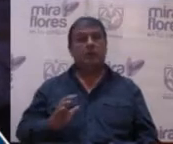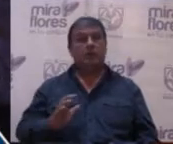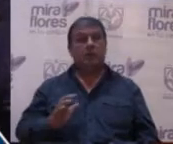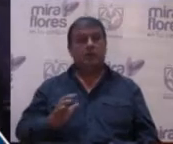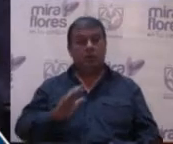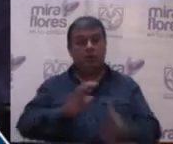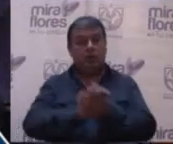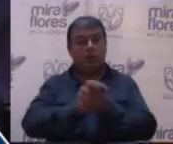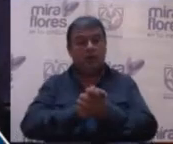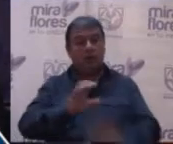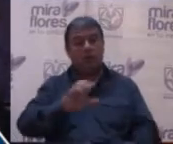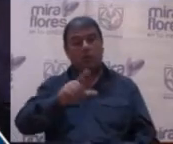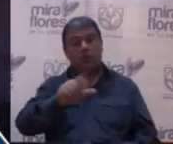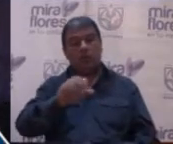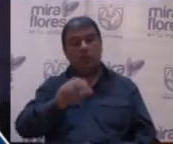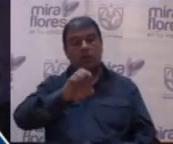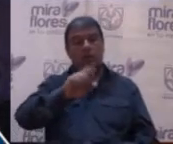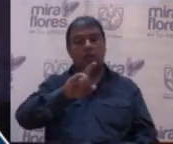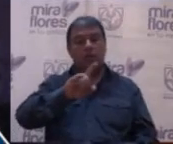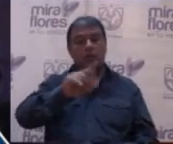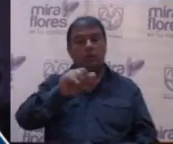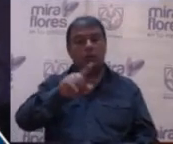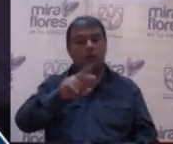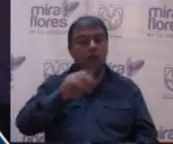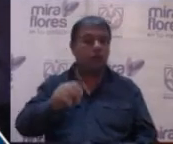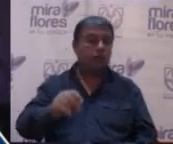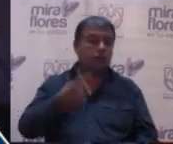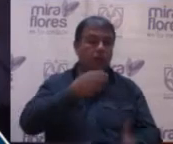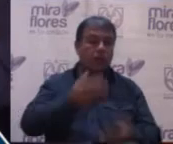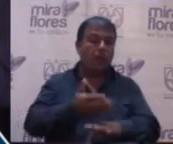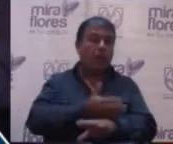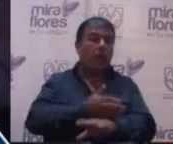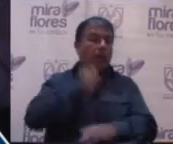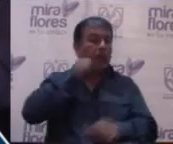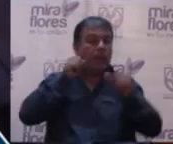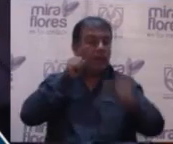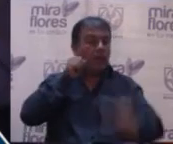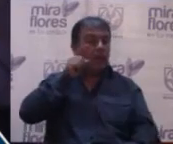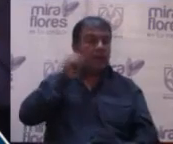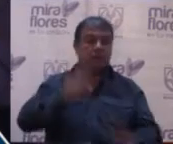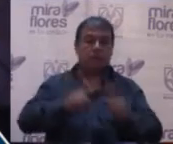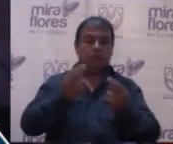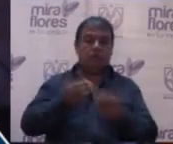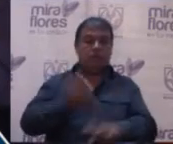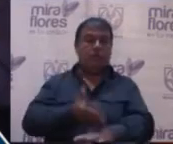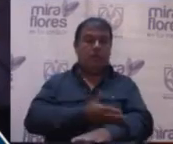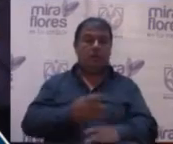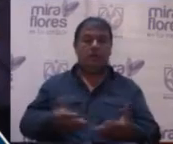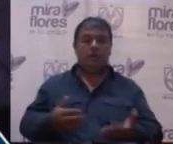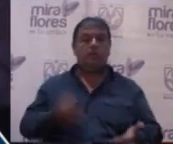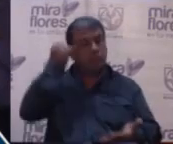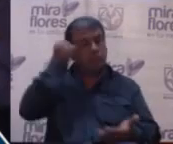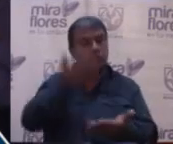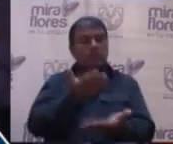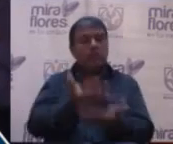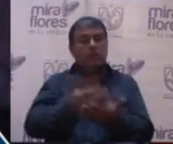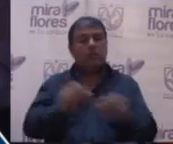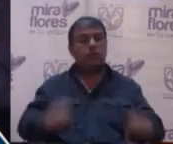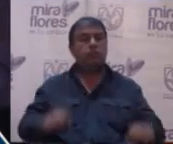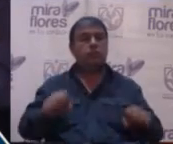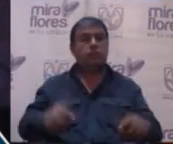Eduardo Abusada, el día de ayer en una reunión previa con Miguel Tuesta, planteó la posibilidad